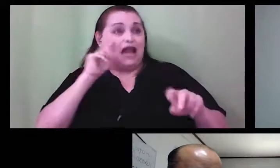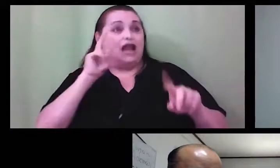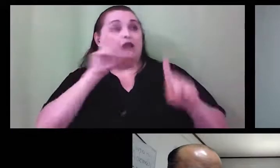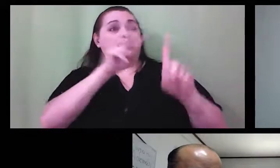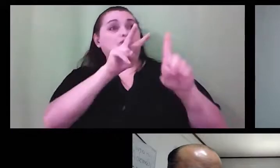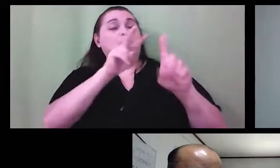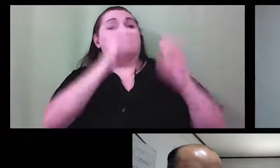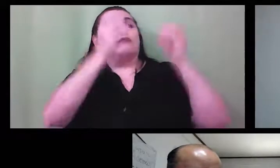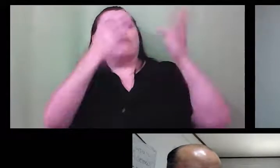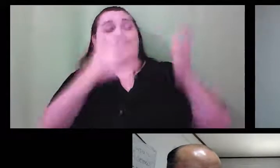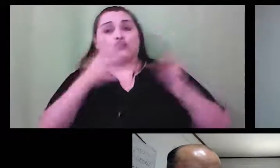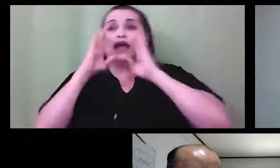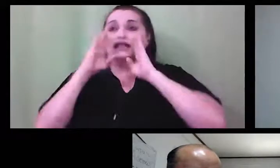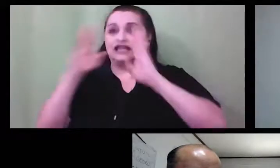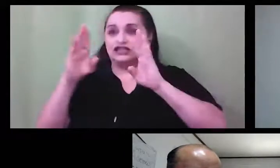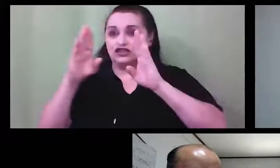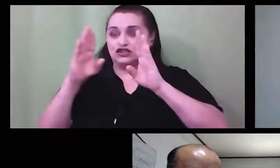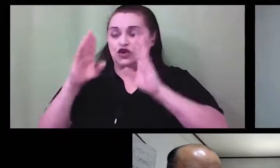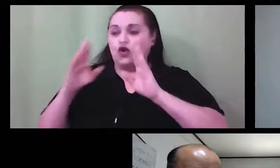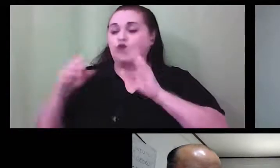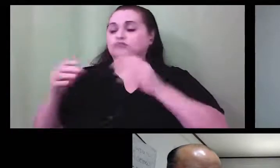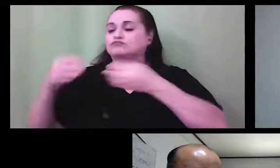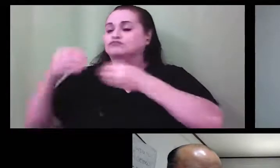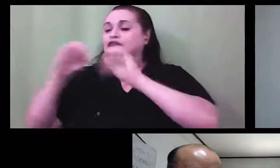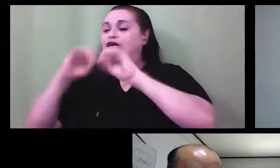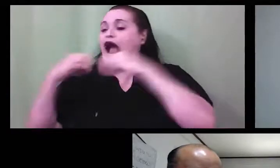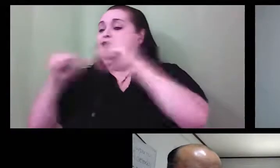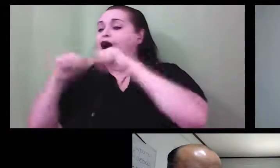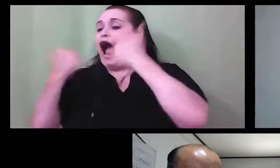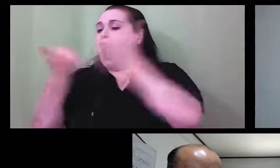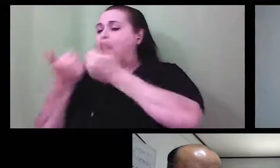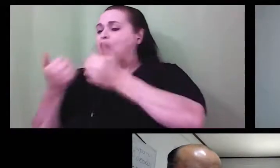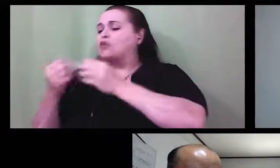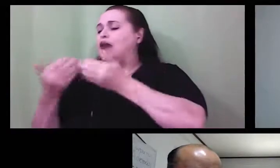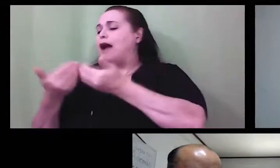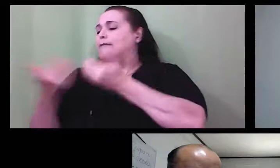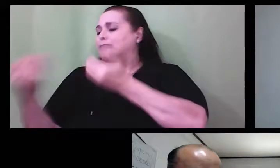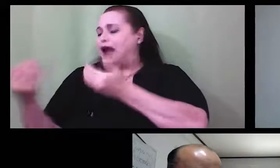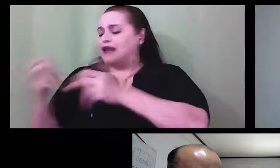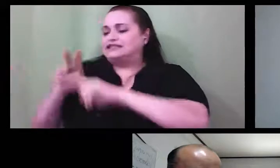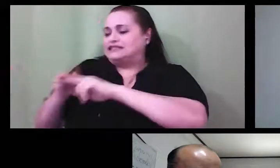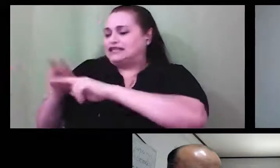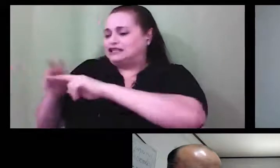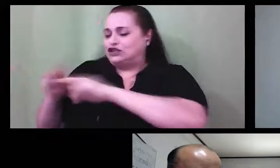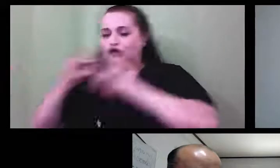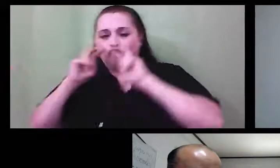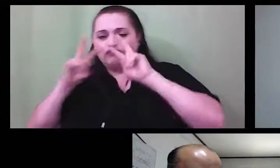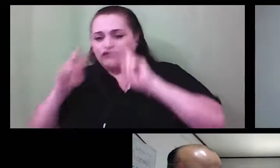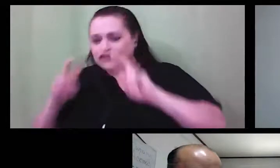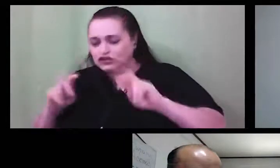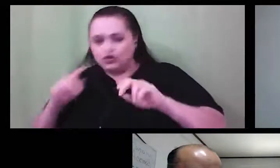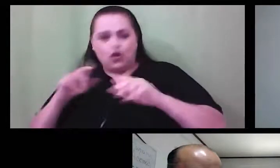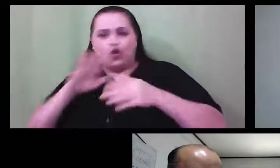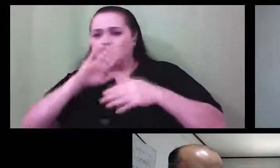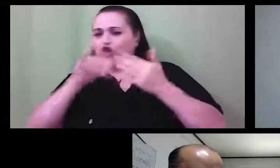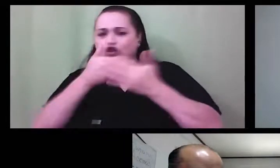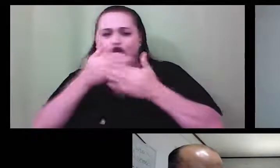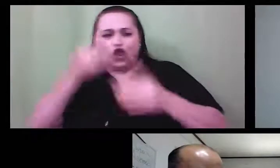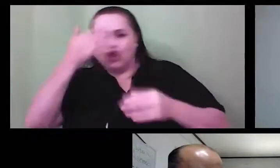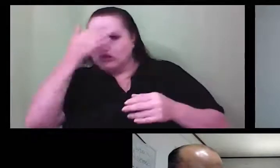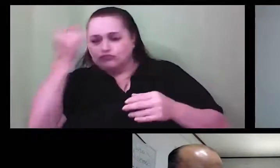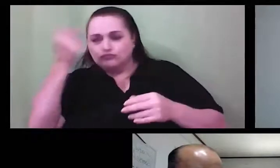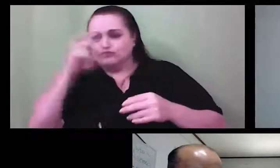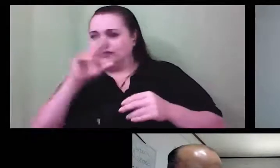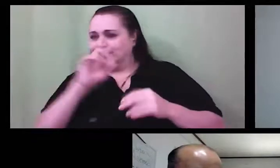que lo atendió en recinto aparte, un docente que se sentó con él, que revisó, que no se le olvidara nada, un docente que le dijo